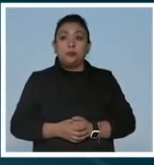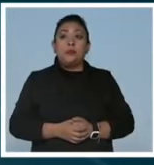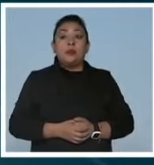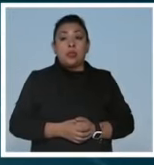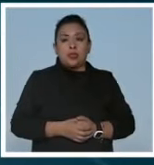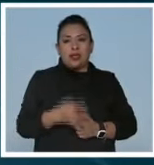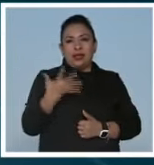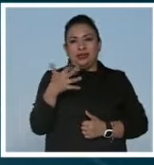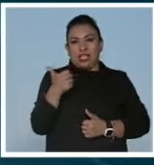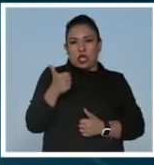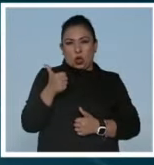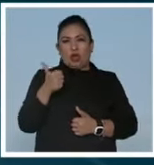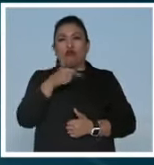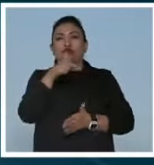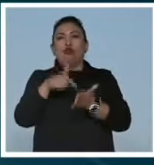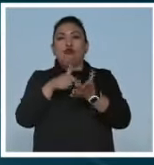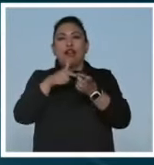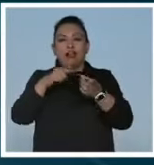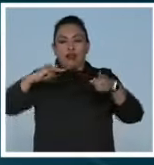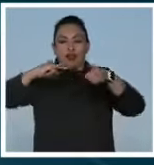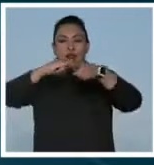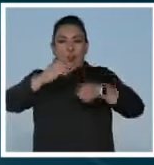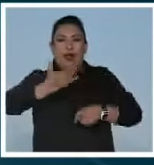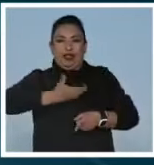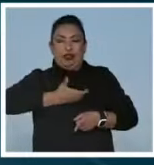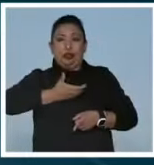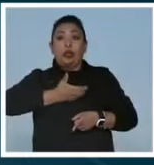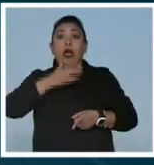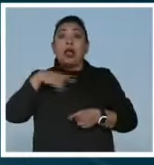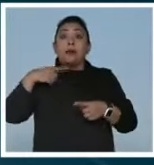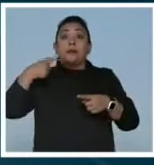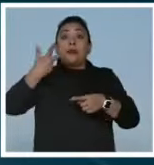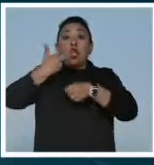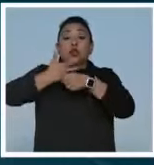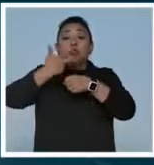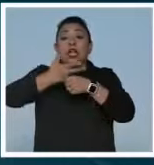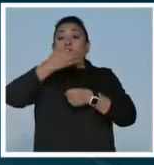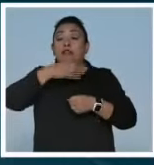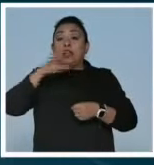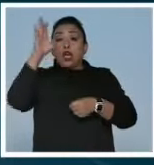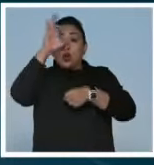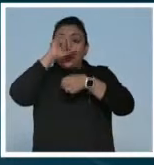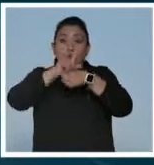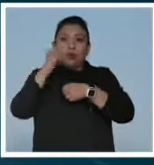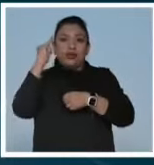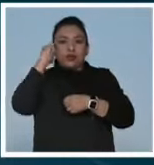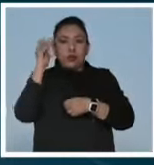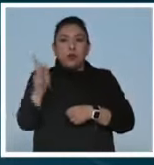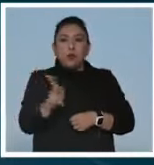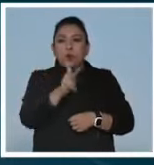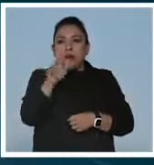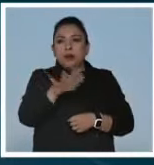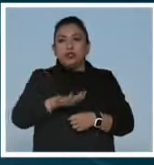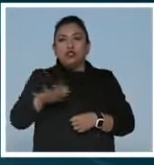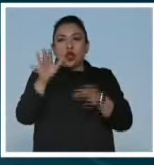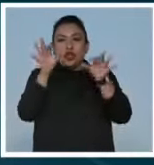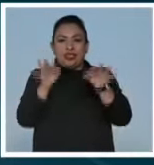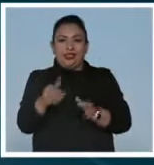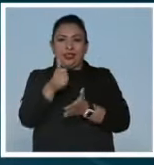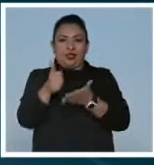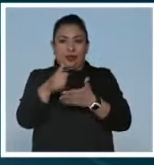Desde el 5 de agosto, la plancha del Zócalo Capitalino alberga la octava edición de la Fiesta de las Culturas Indígenas, Pueblos y Barrios Originarios de la Ciudad